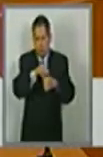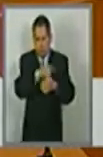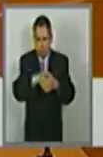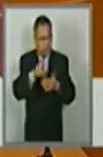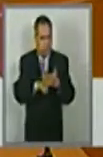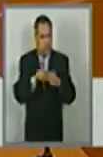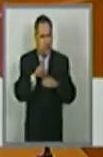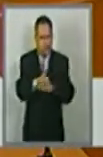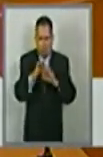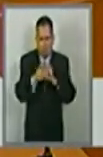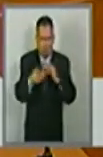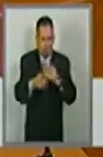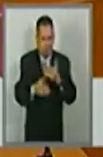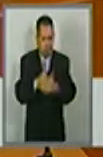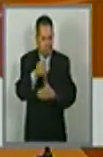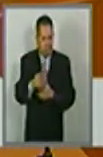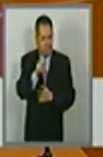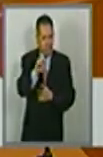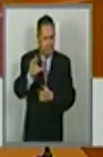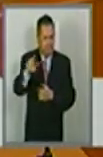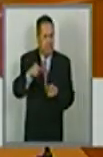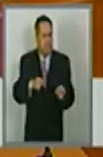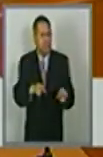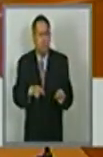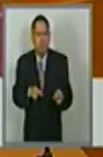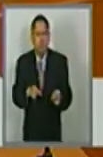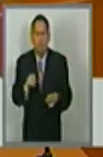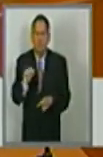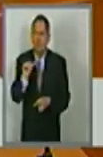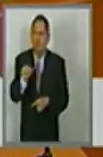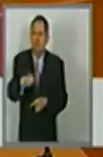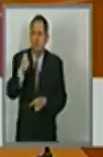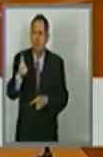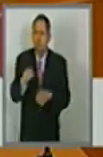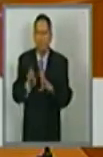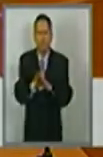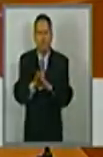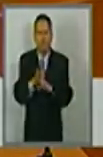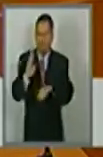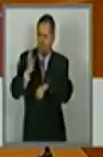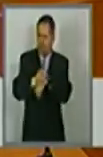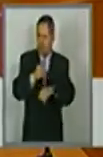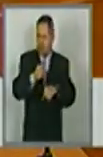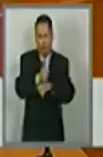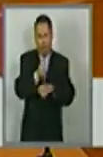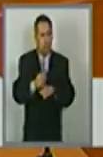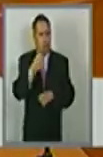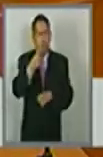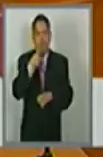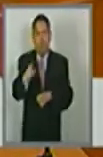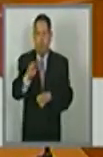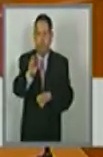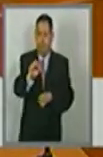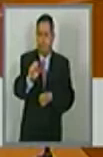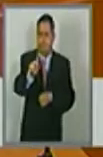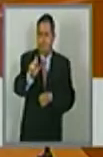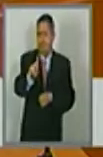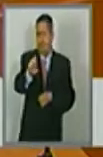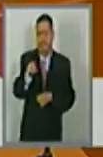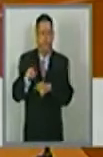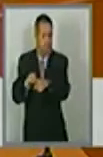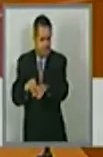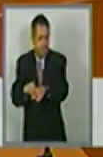electoral a través del procedimiento especial sancionador y otros de carácter penal, 4 denuncias ante la FEPADE por el